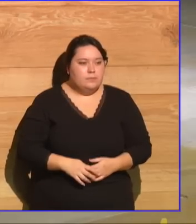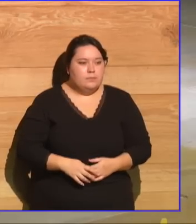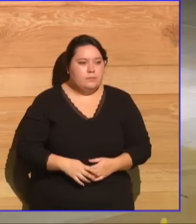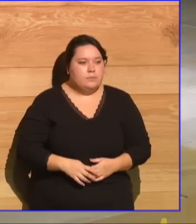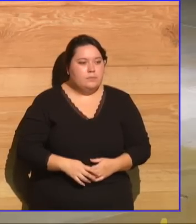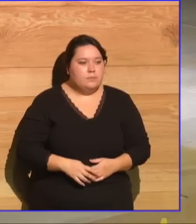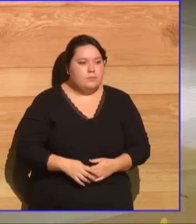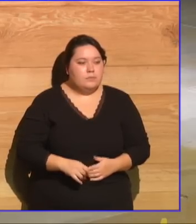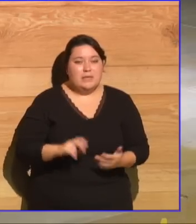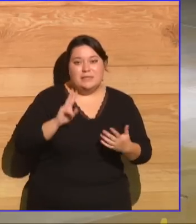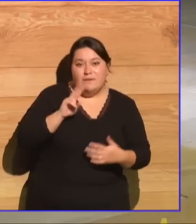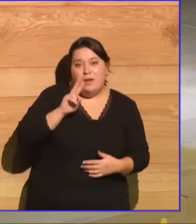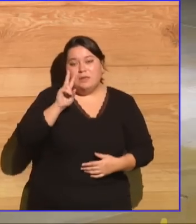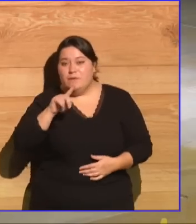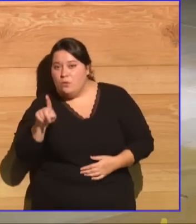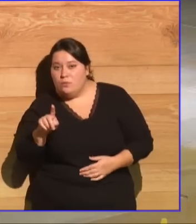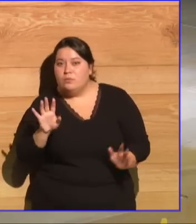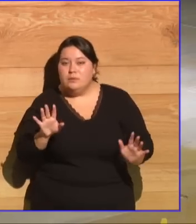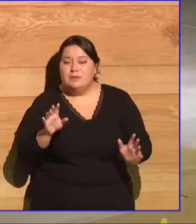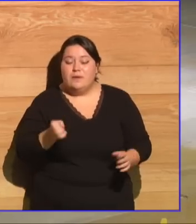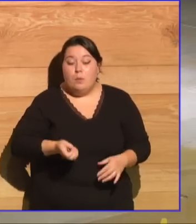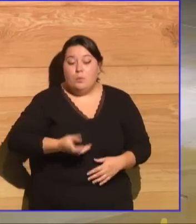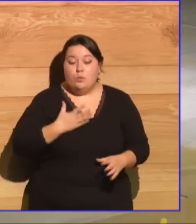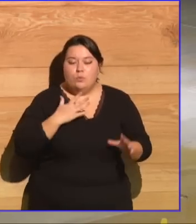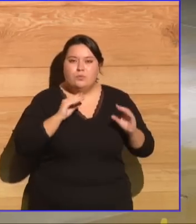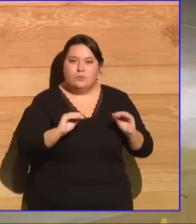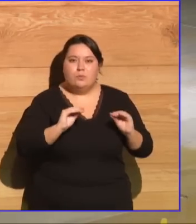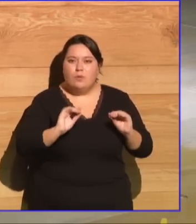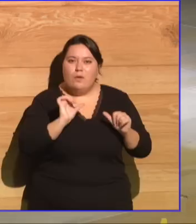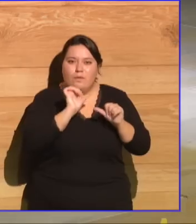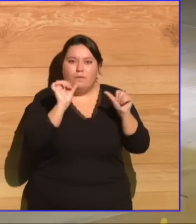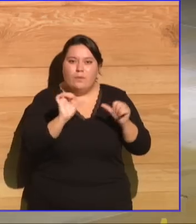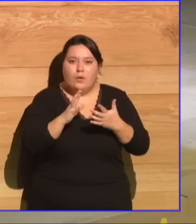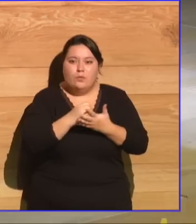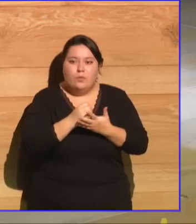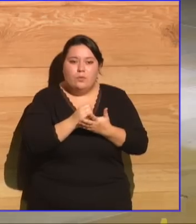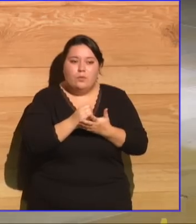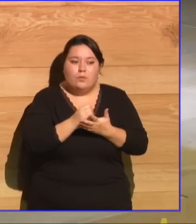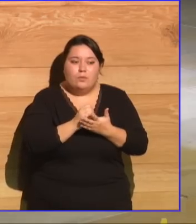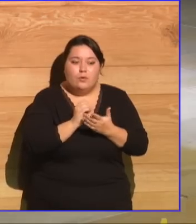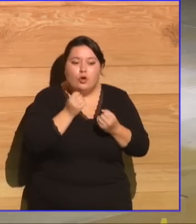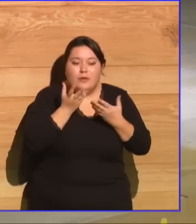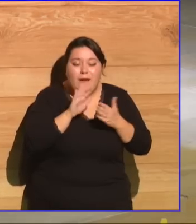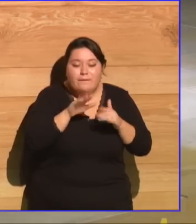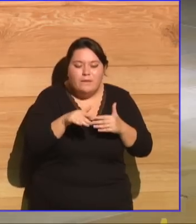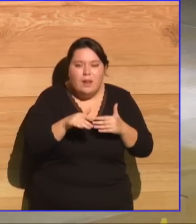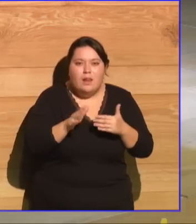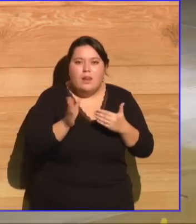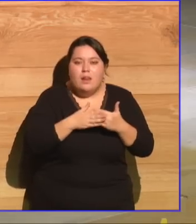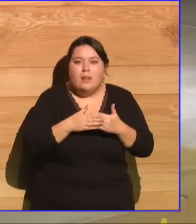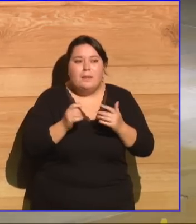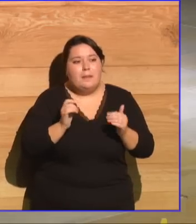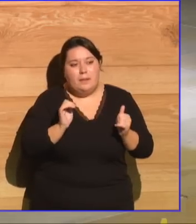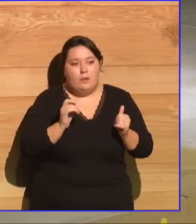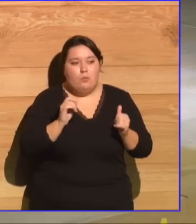se vea o que no se vea, sino que su virtuosismo es tal en la forma de cerrar todo, que más que una cuestión de percepción de